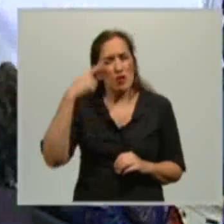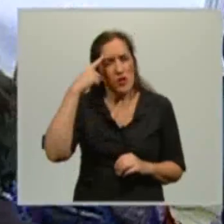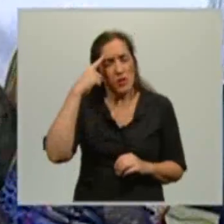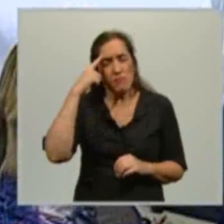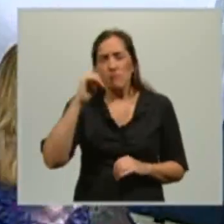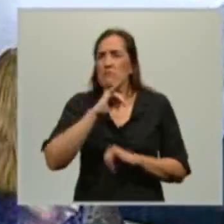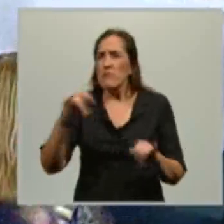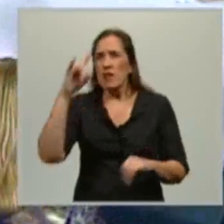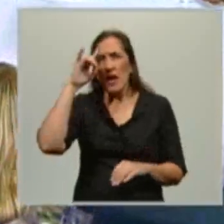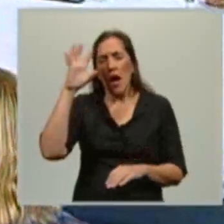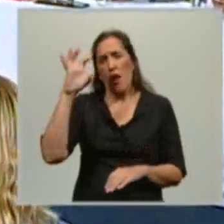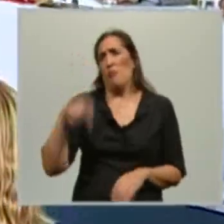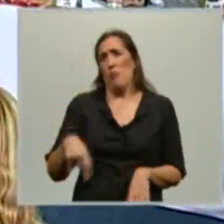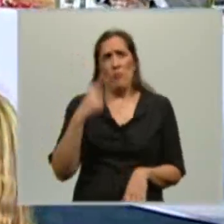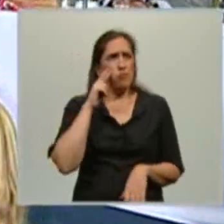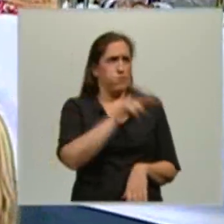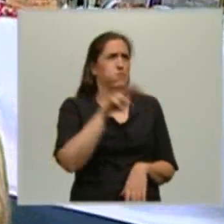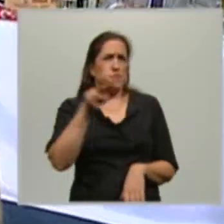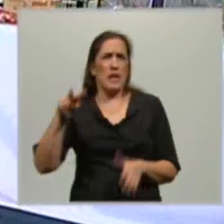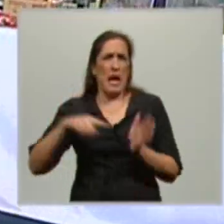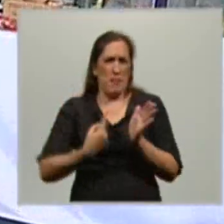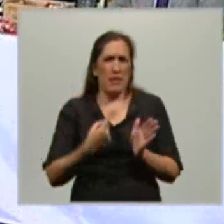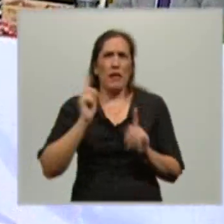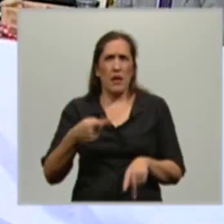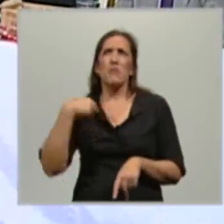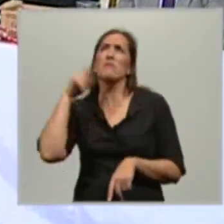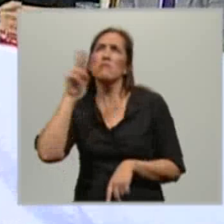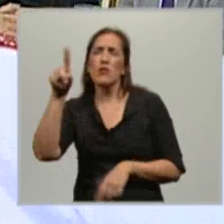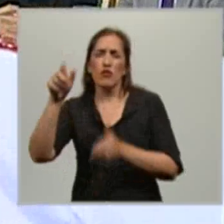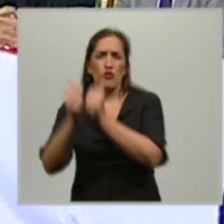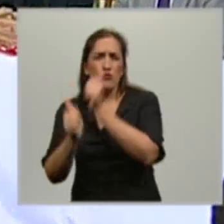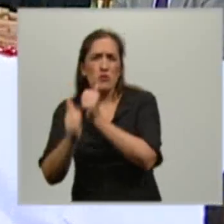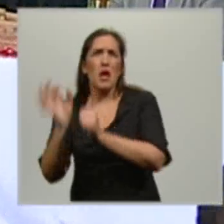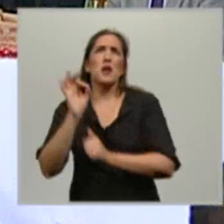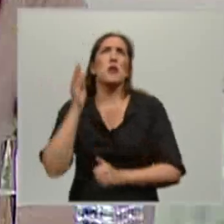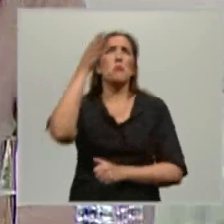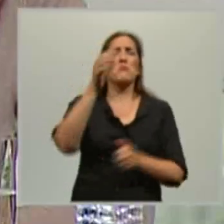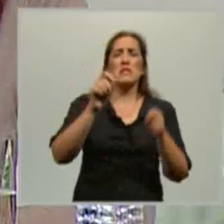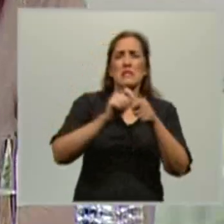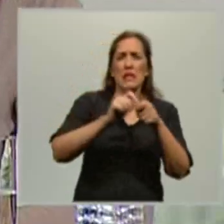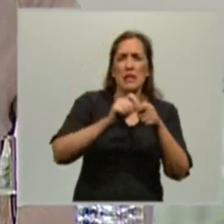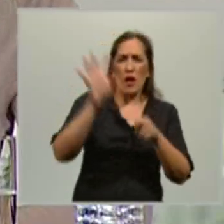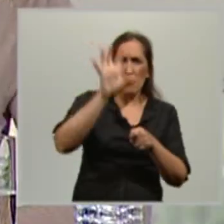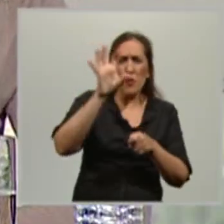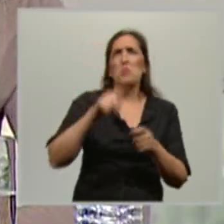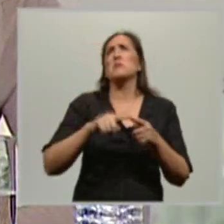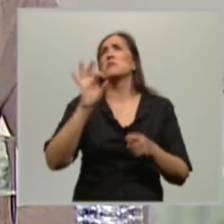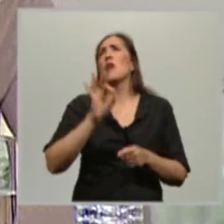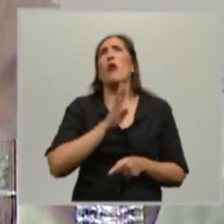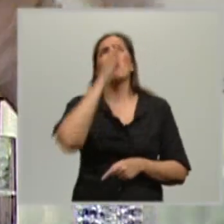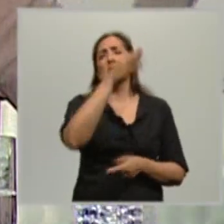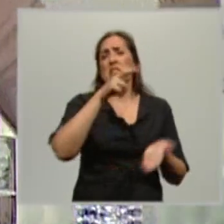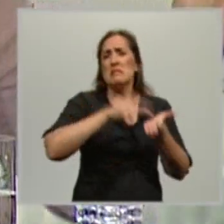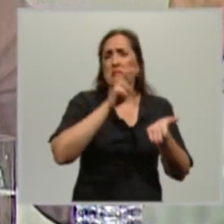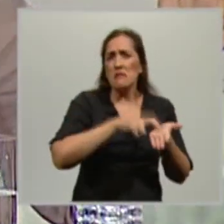en todos lados, uno puede verlo acá en Capital, pero uno va a Rosario, uno va a Santiago del Estero, va a Salta, va a todo el